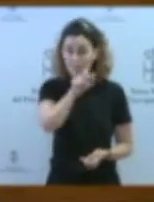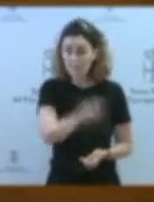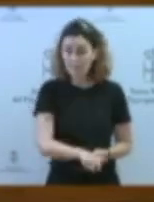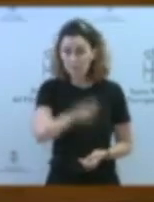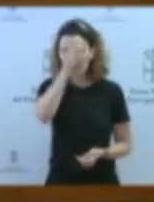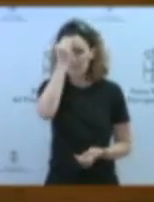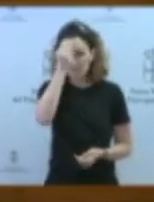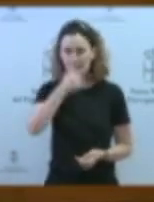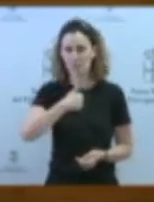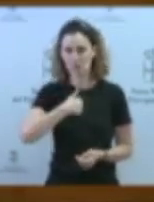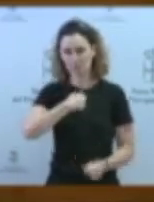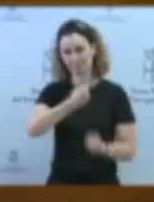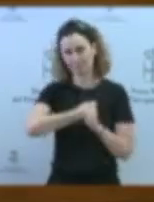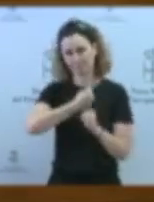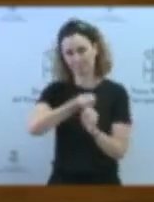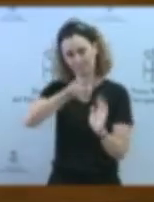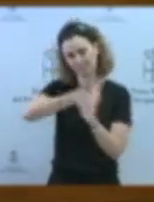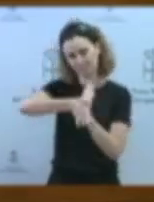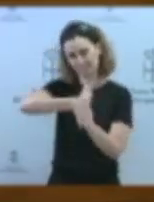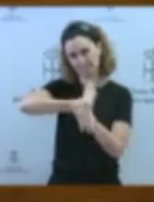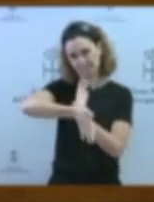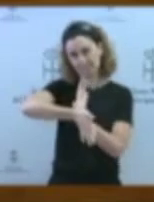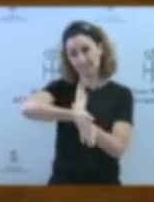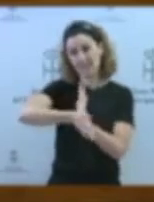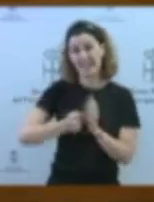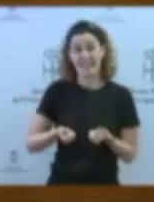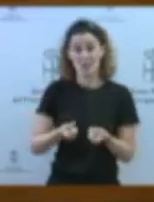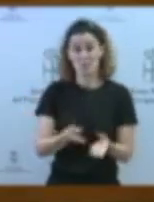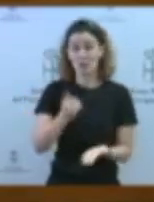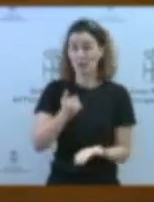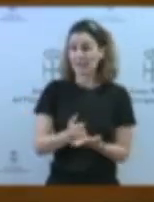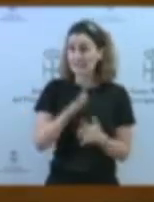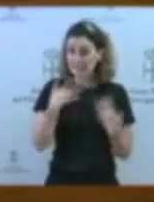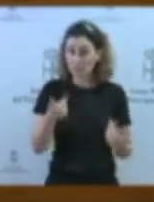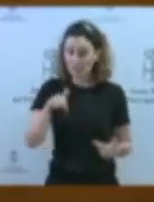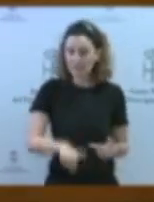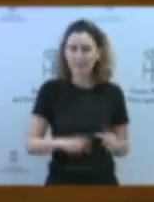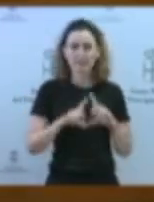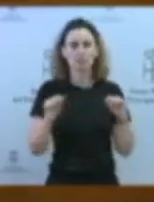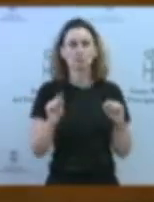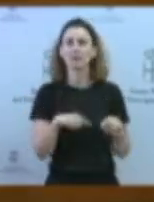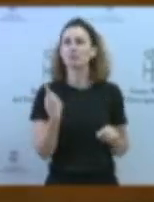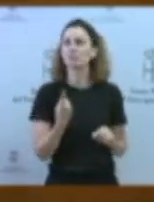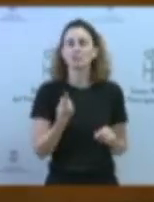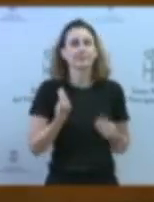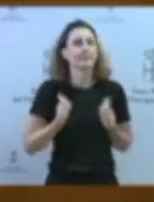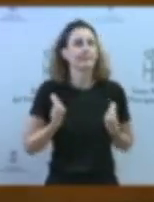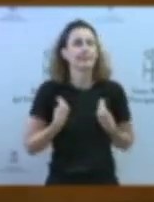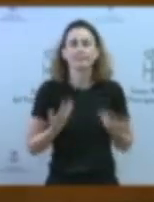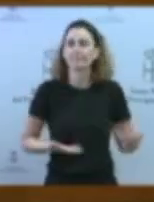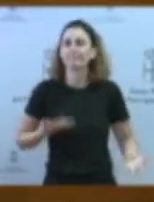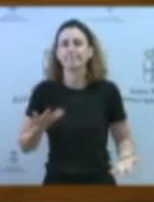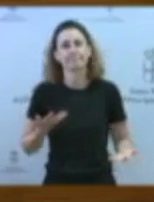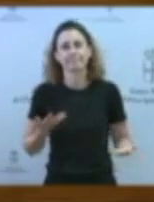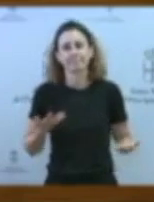con las ratios que tenemos actualmente en Asturias, es que francamente vivimos en un mundo absoluto y totalmente paralelo. El decreto que tenemos en